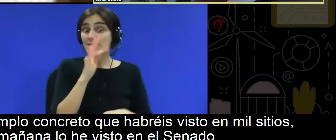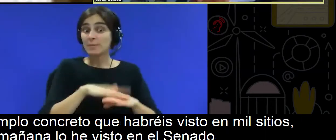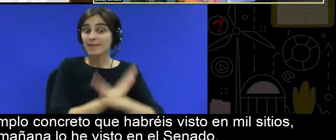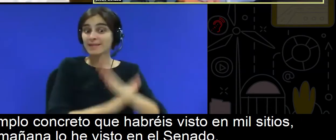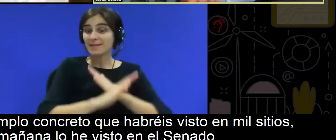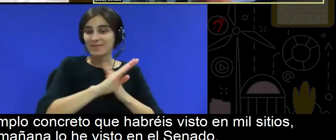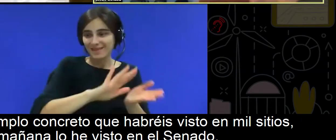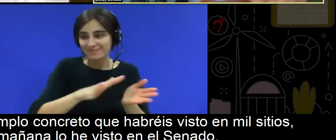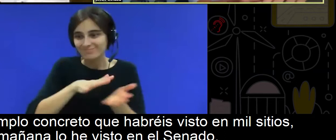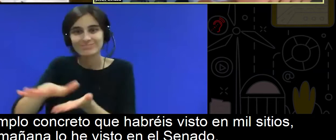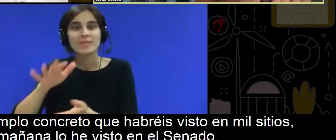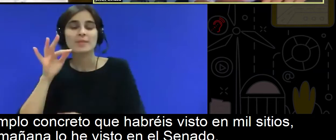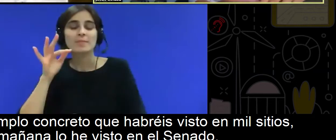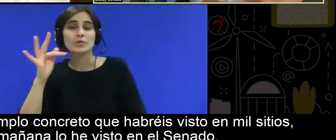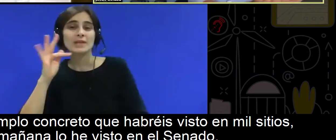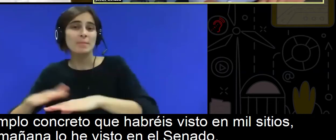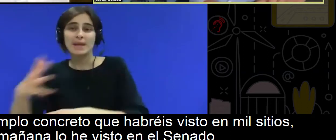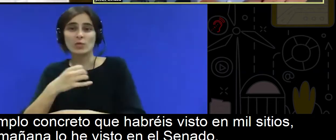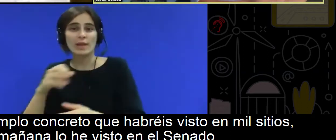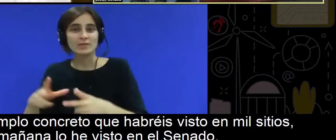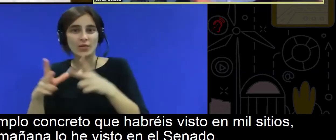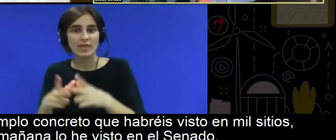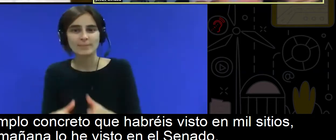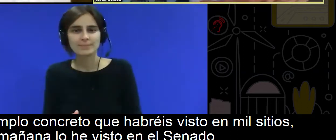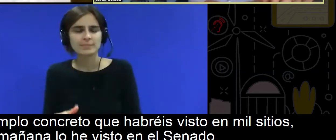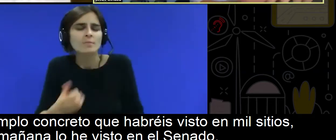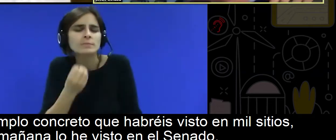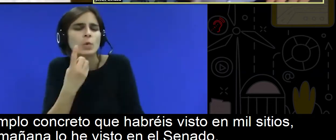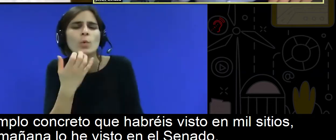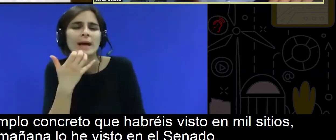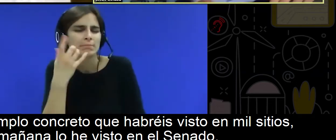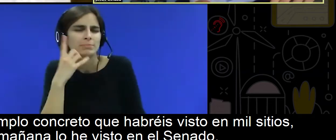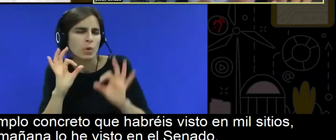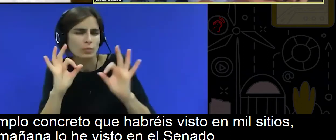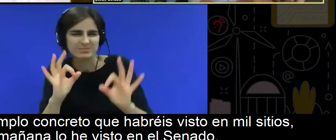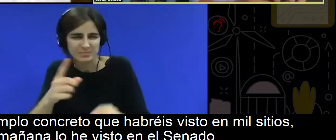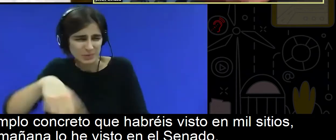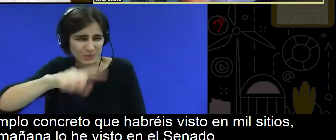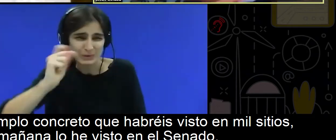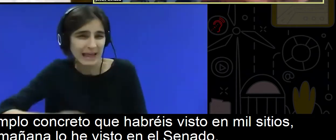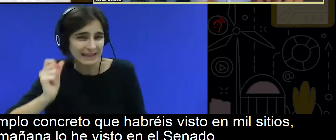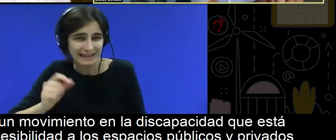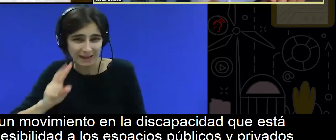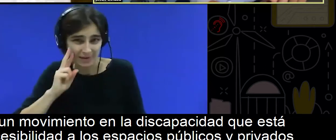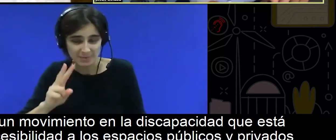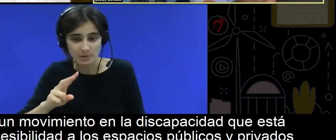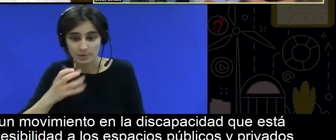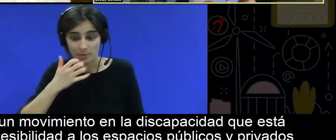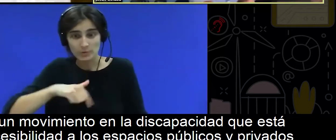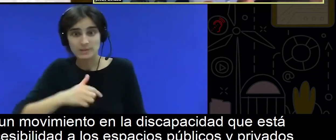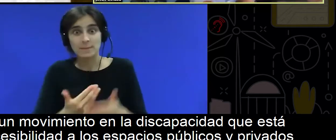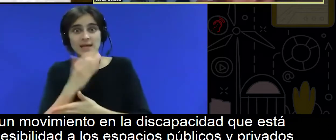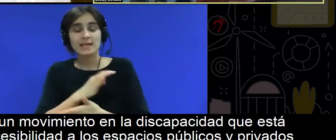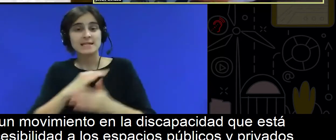muy concreto, que ahora mismo seguro que lo habréis visto en 1000 sitios, ¿no? Esta mañana lo he visto en el Senado, y se lo contaba el ministro, ¿no? Hace años